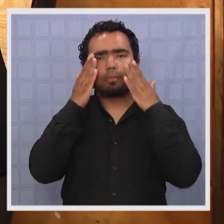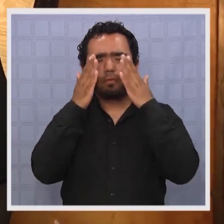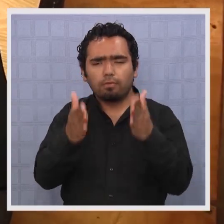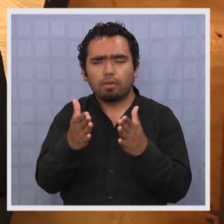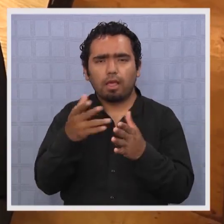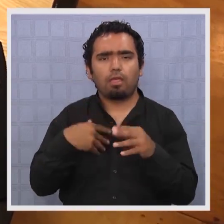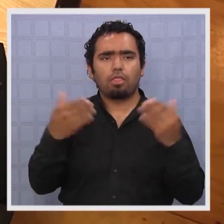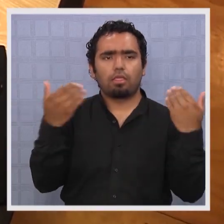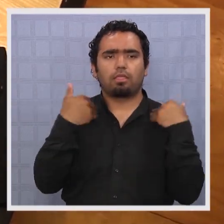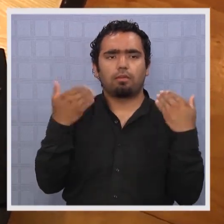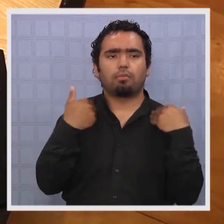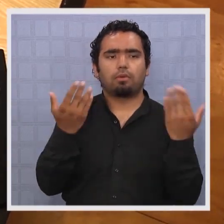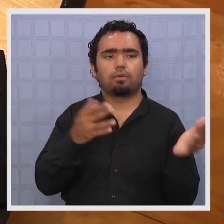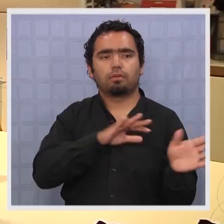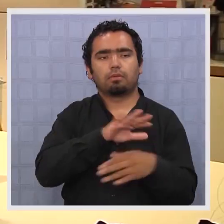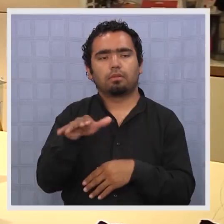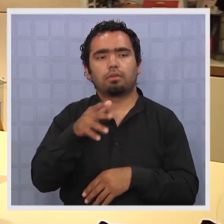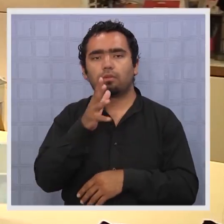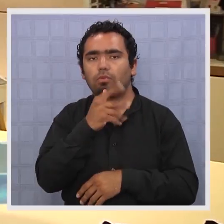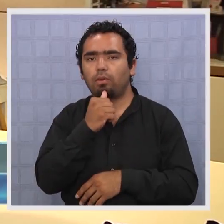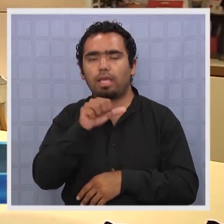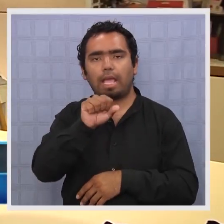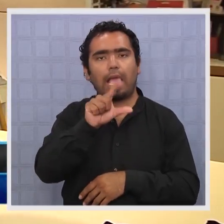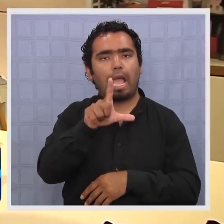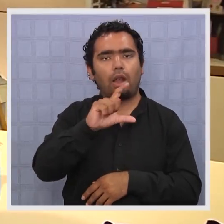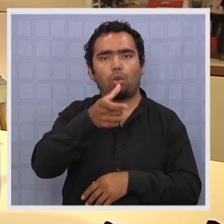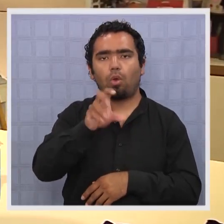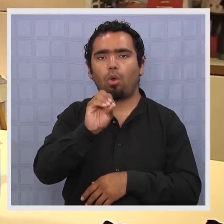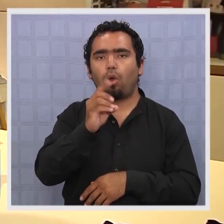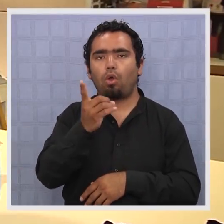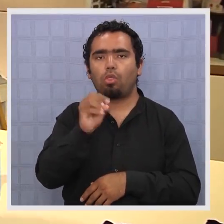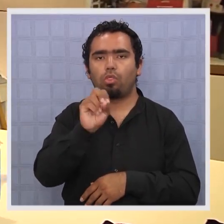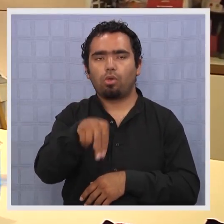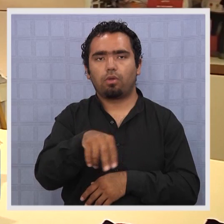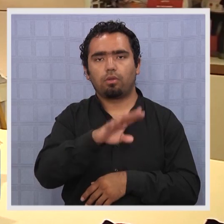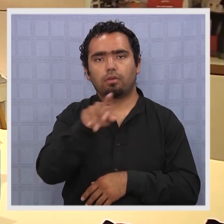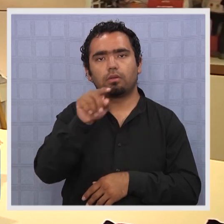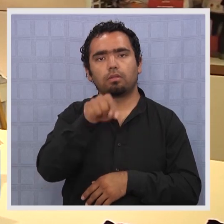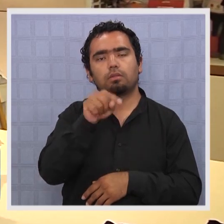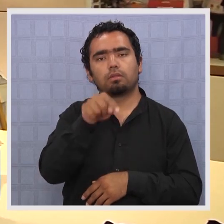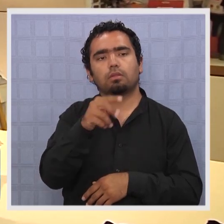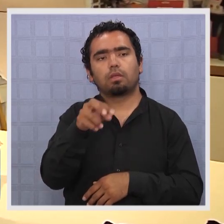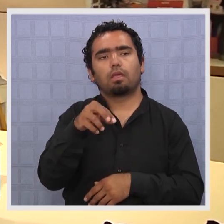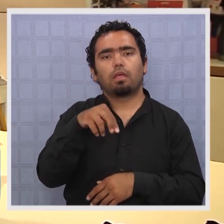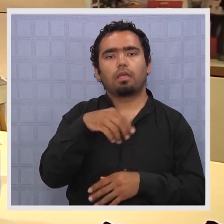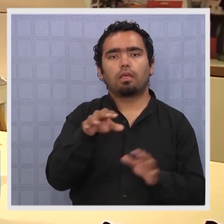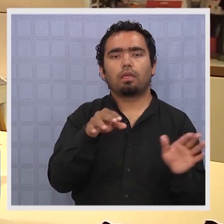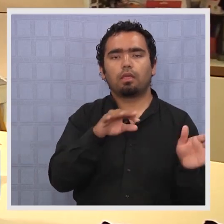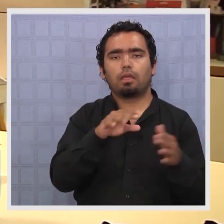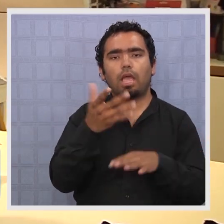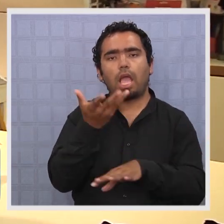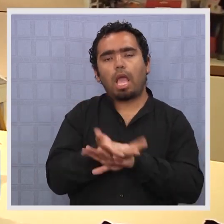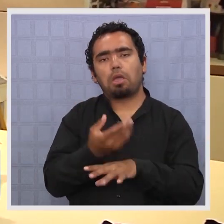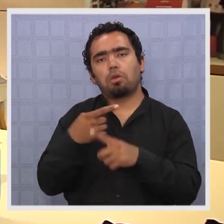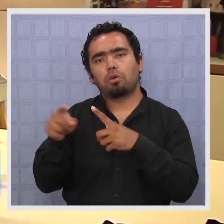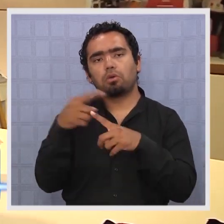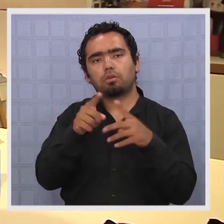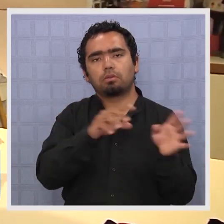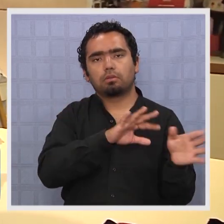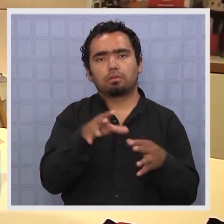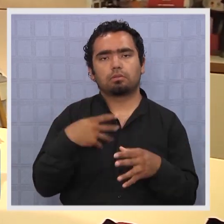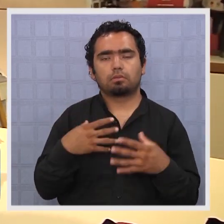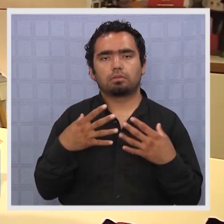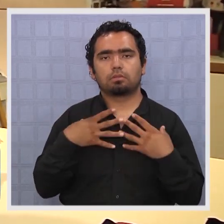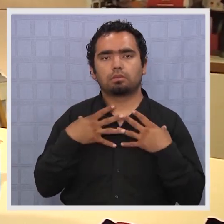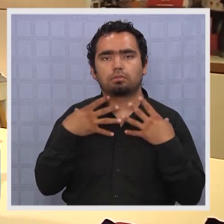deporte no no tiene nada de algodón se fija el material nuevo que es como polipropileno que no retiene nada de humedad